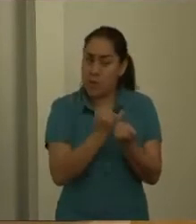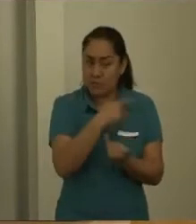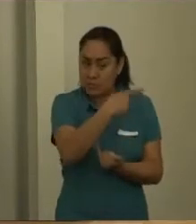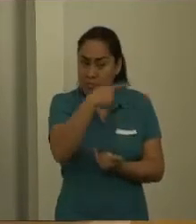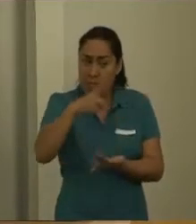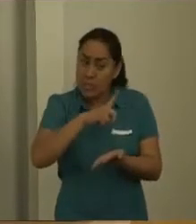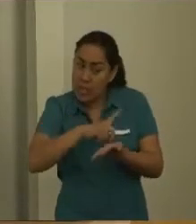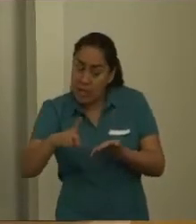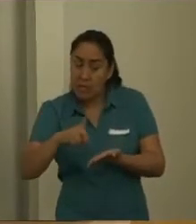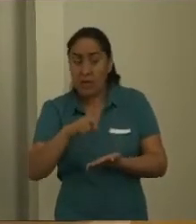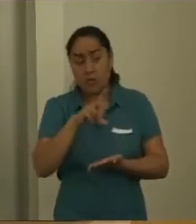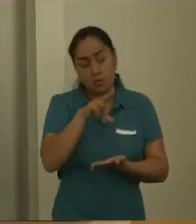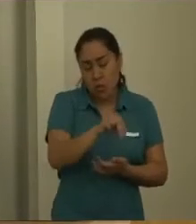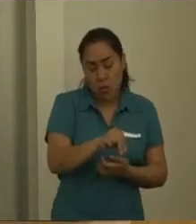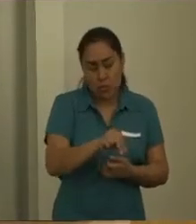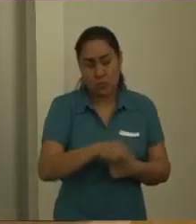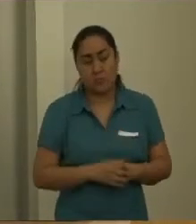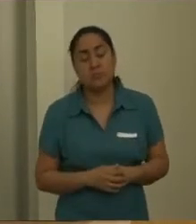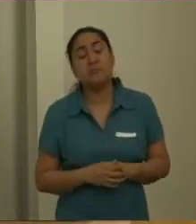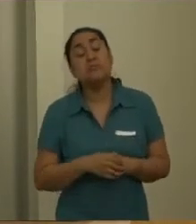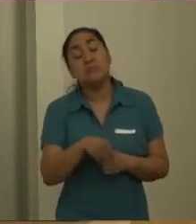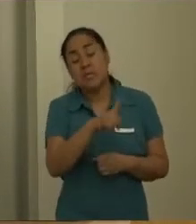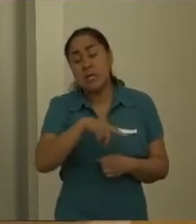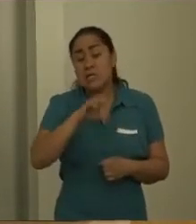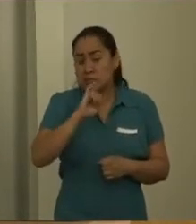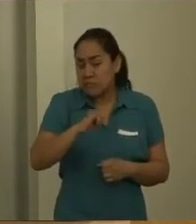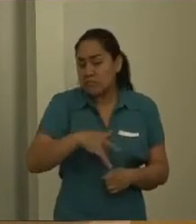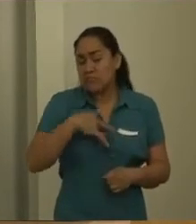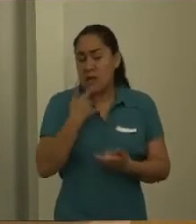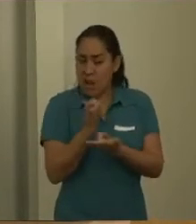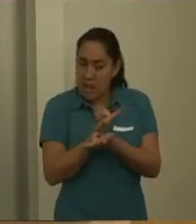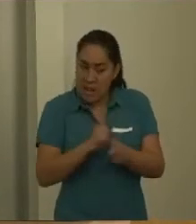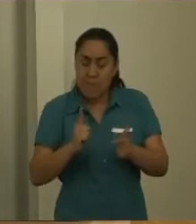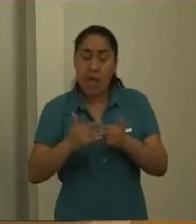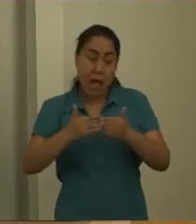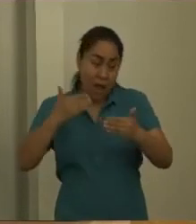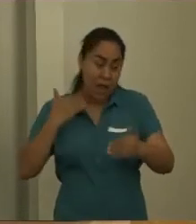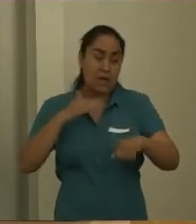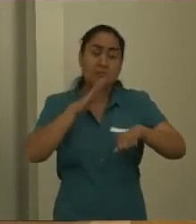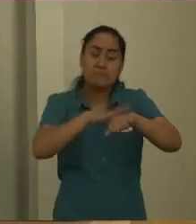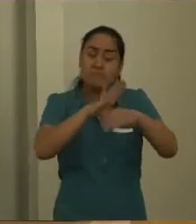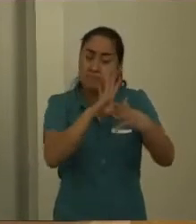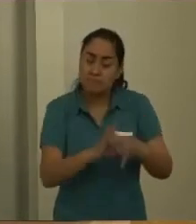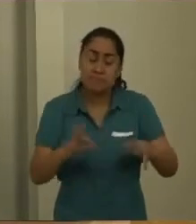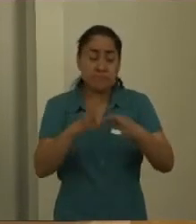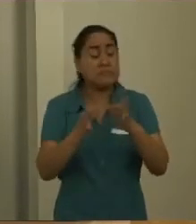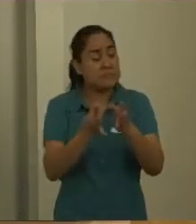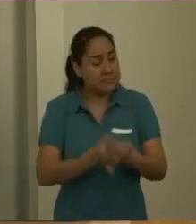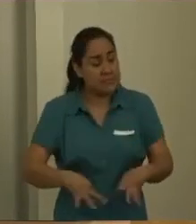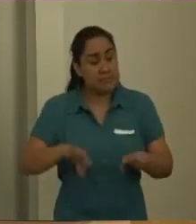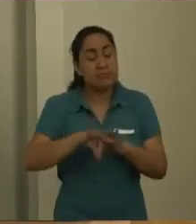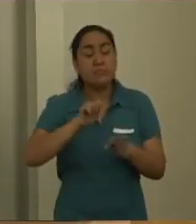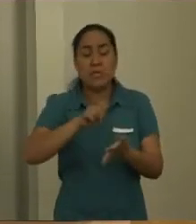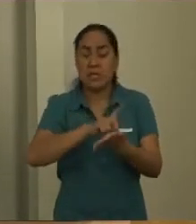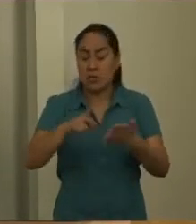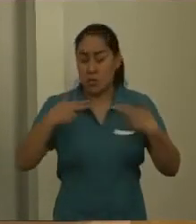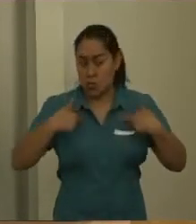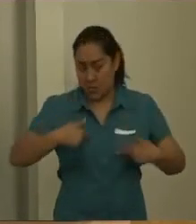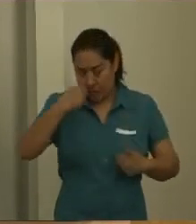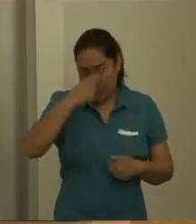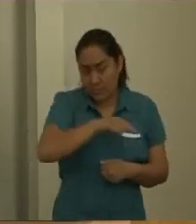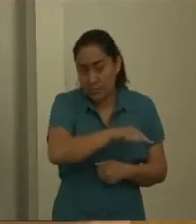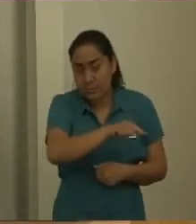no el consentimiento libre previo informado es esencial para los derechos humanos